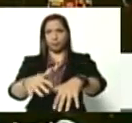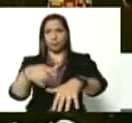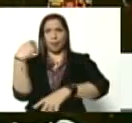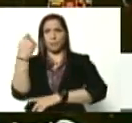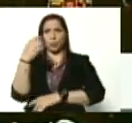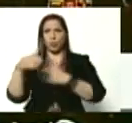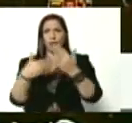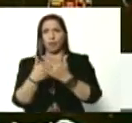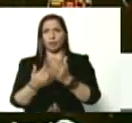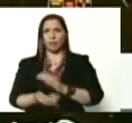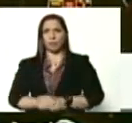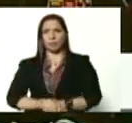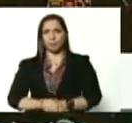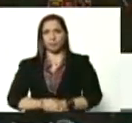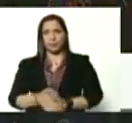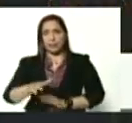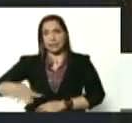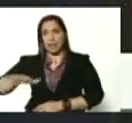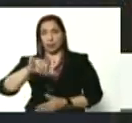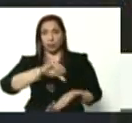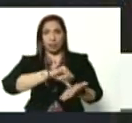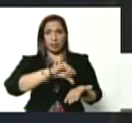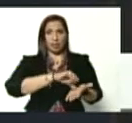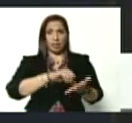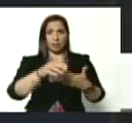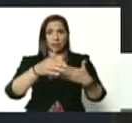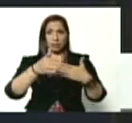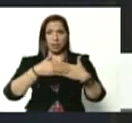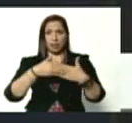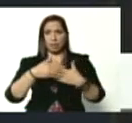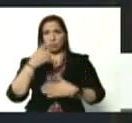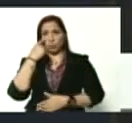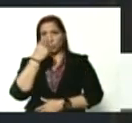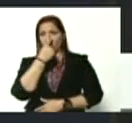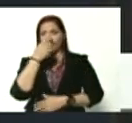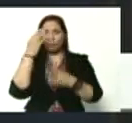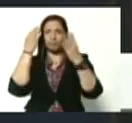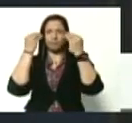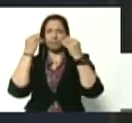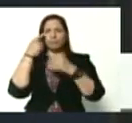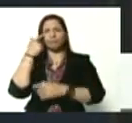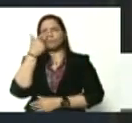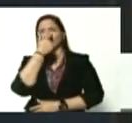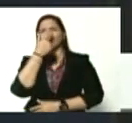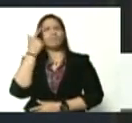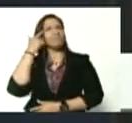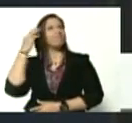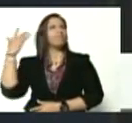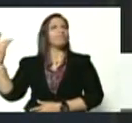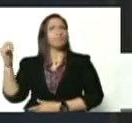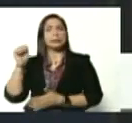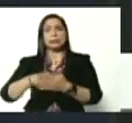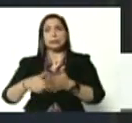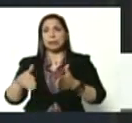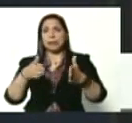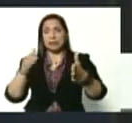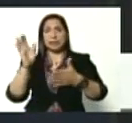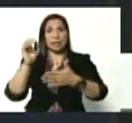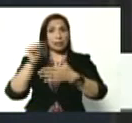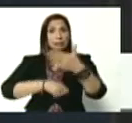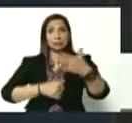hacia los hacia los llanos centrales de remo los ojos imaginemos en aquellos tiempos sin carreteras y medios de comunicación